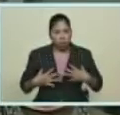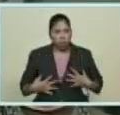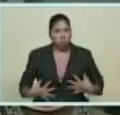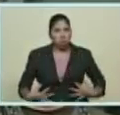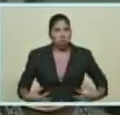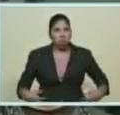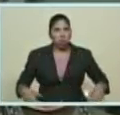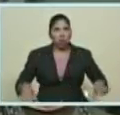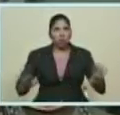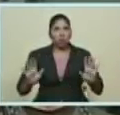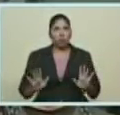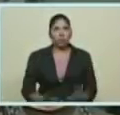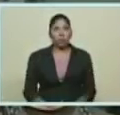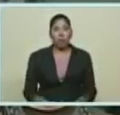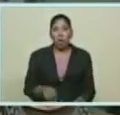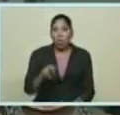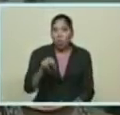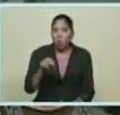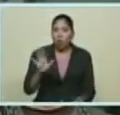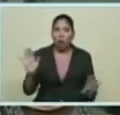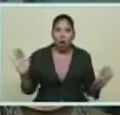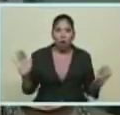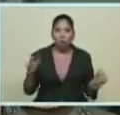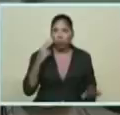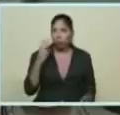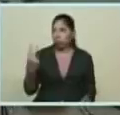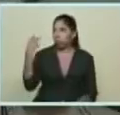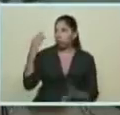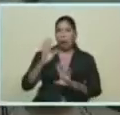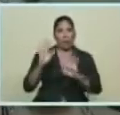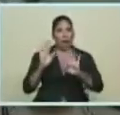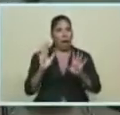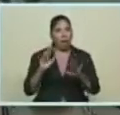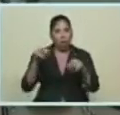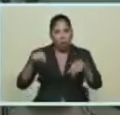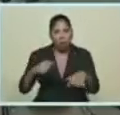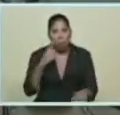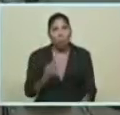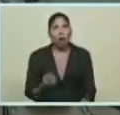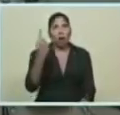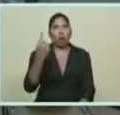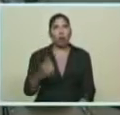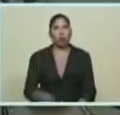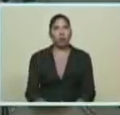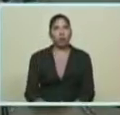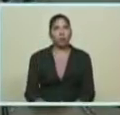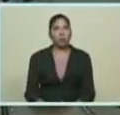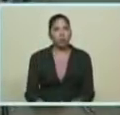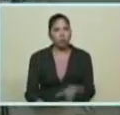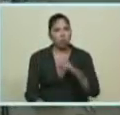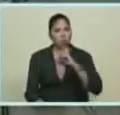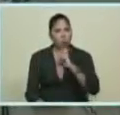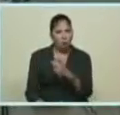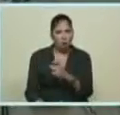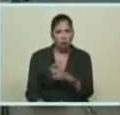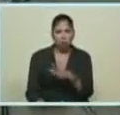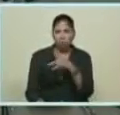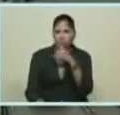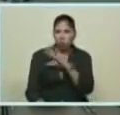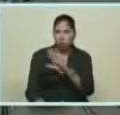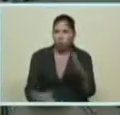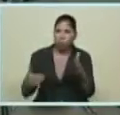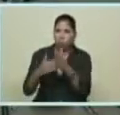antes habíamos visto cómo se manifestaba el odio de clase, el odio de la oligarquía contra el